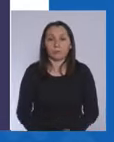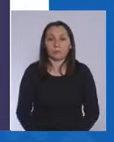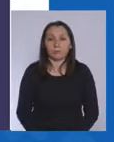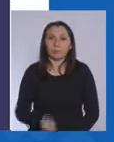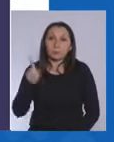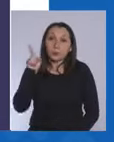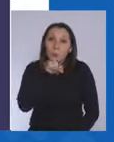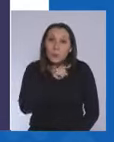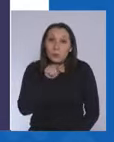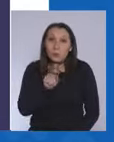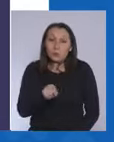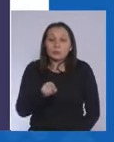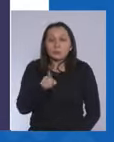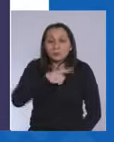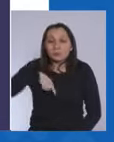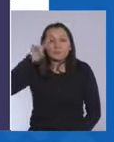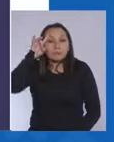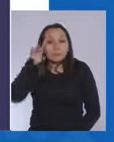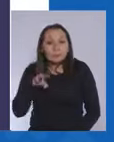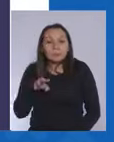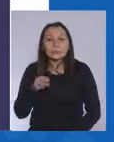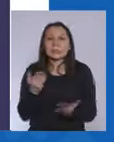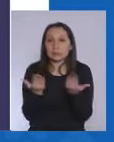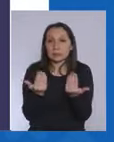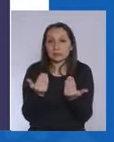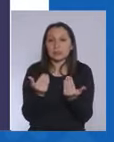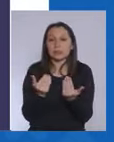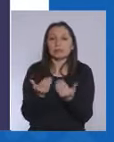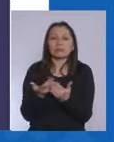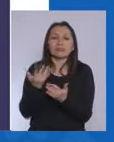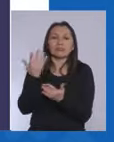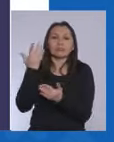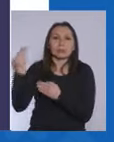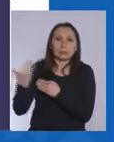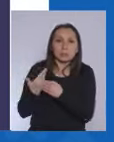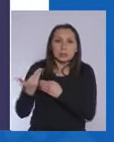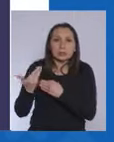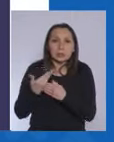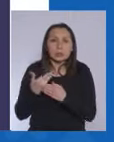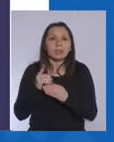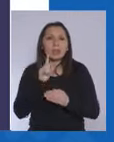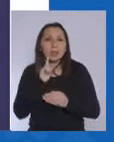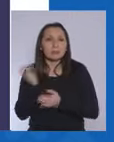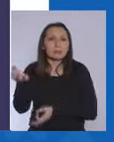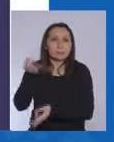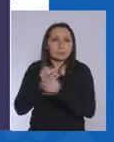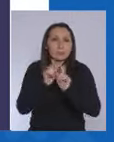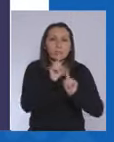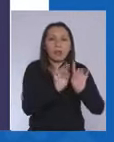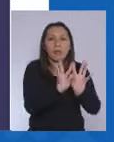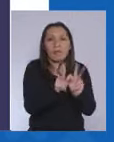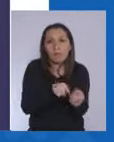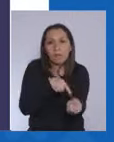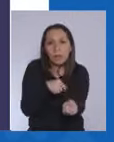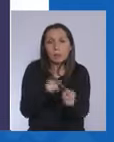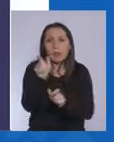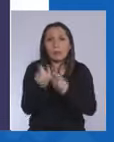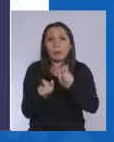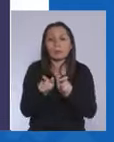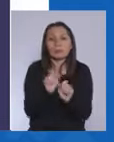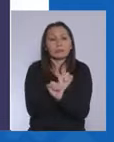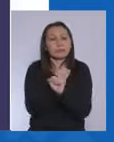finalmente sabemos que esta es un requerimiento que hemos venido escuchando principalmente de aquellas familias de aquellas personas